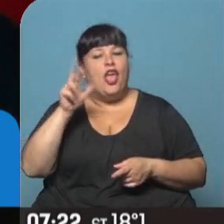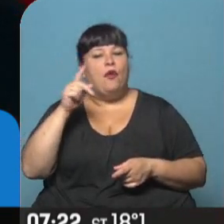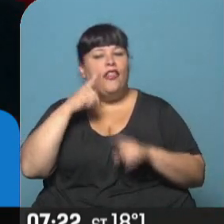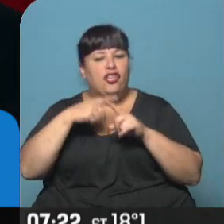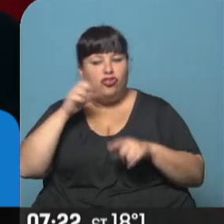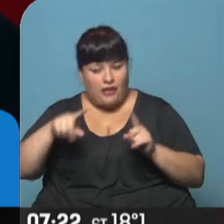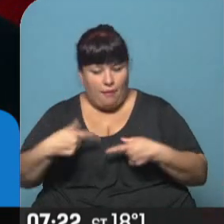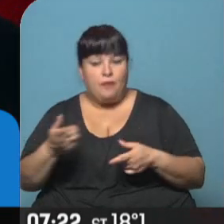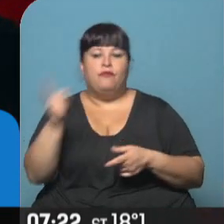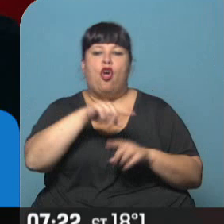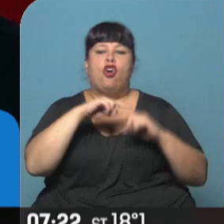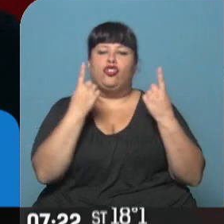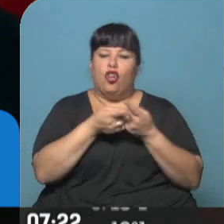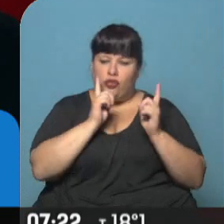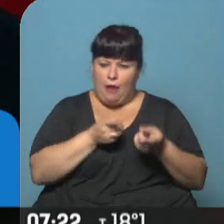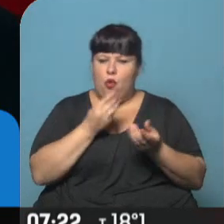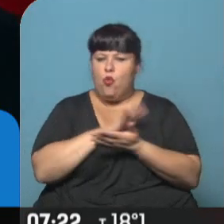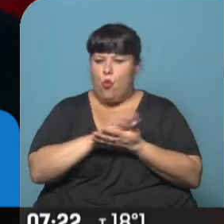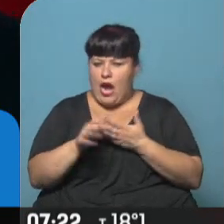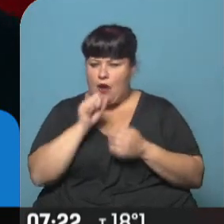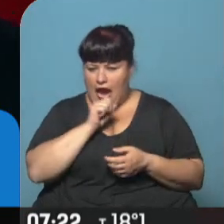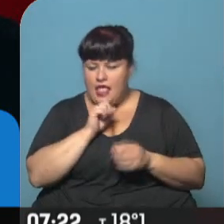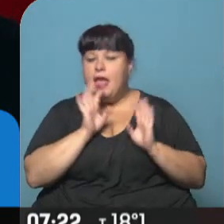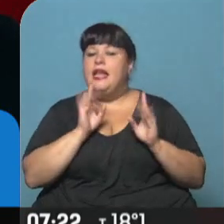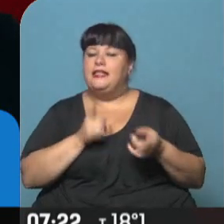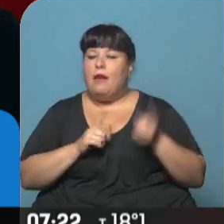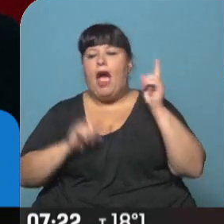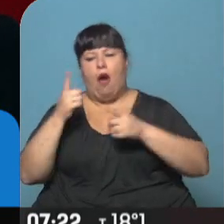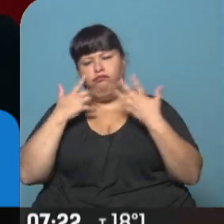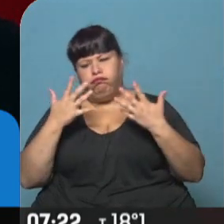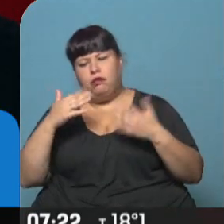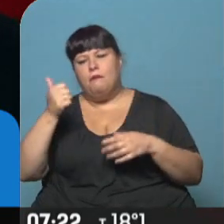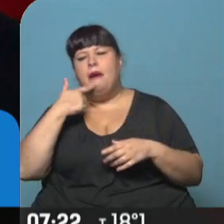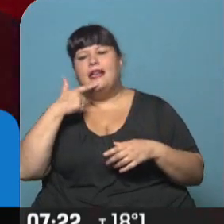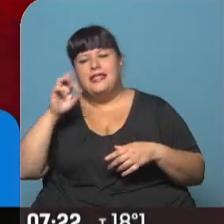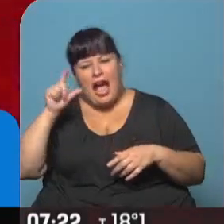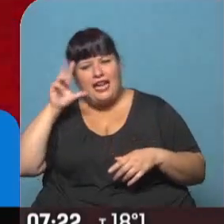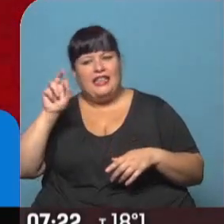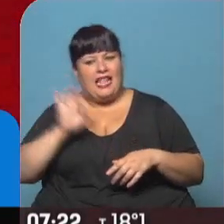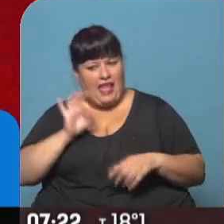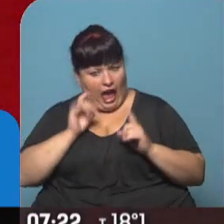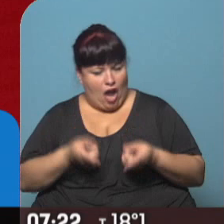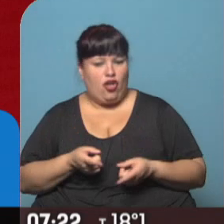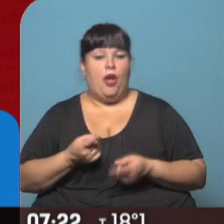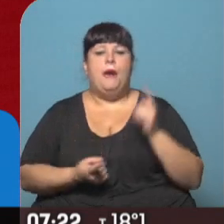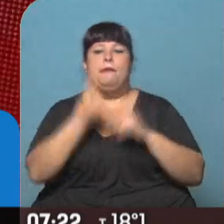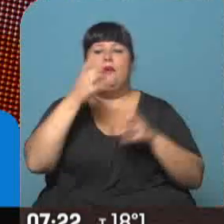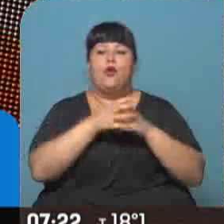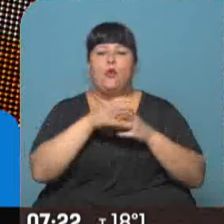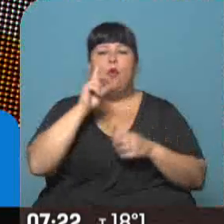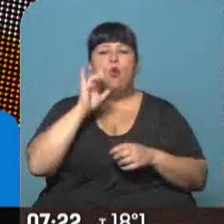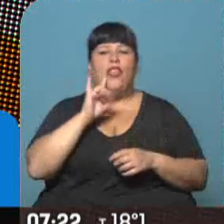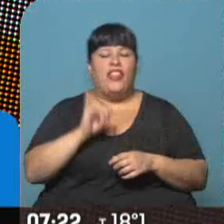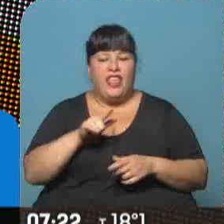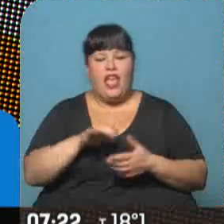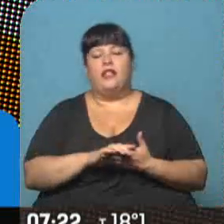El escenario Geyser tiene muchos artistas nuevos, pero también va a haber algunos clásicos como Masacre, que cumple sus 30 años. Debuta la banda de Fernando Ruiz Díaz,